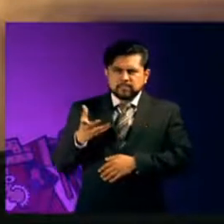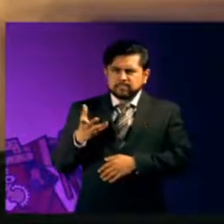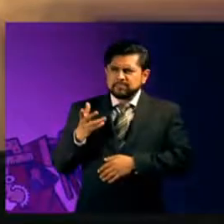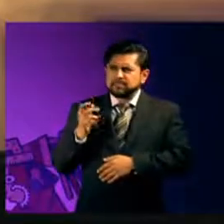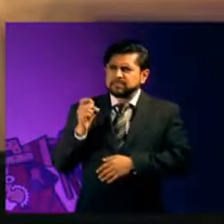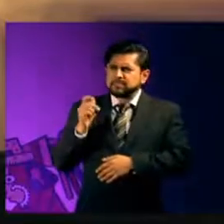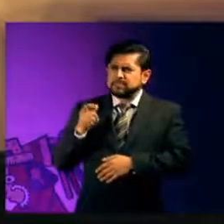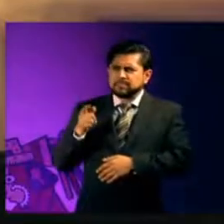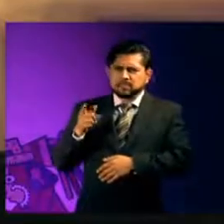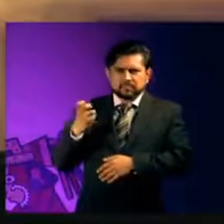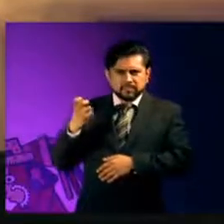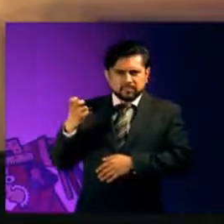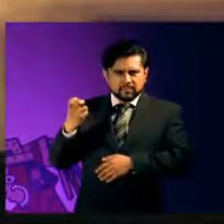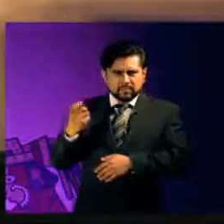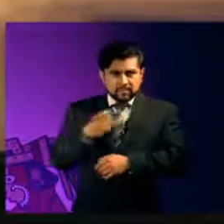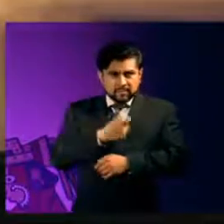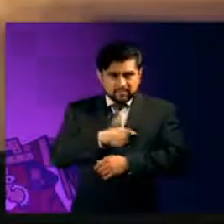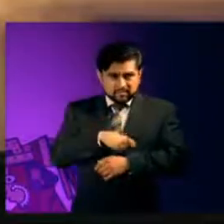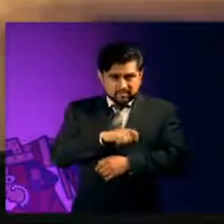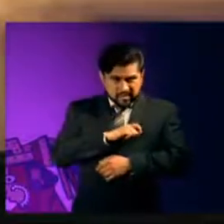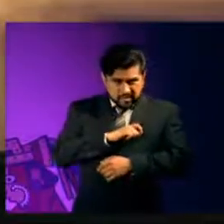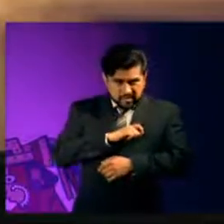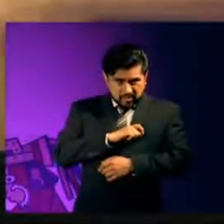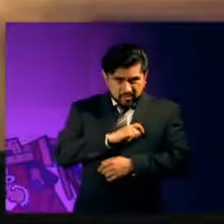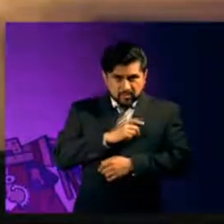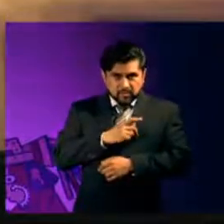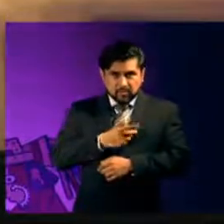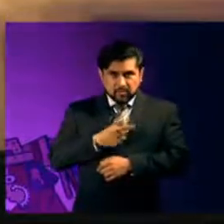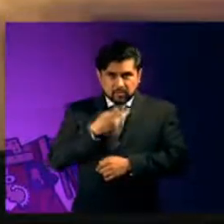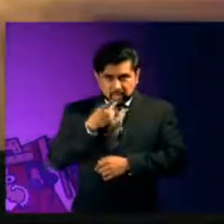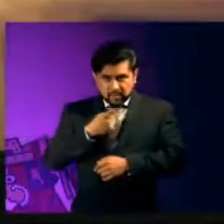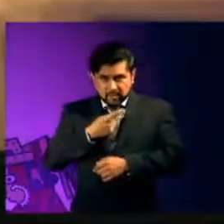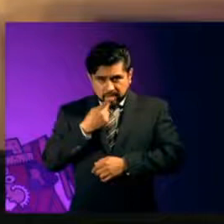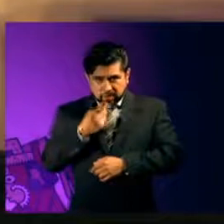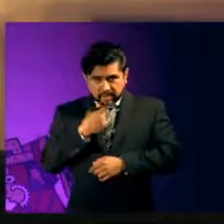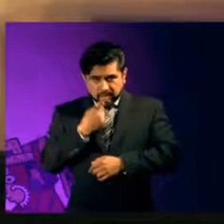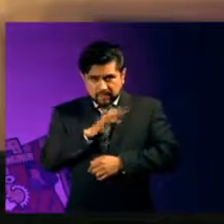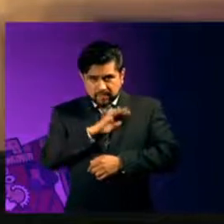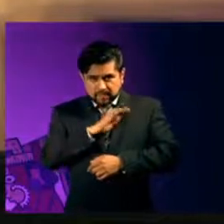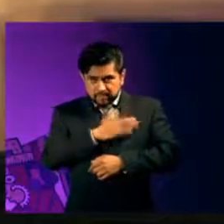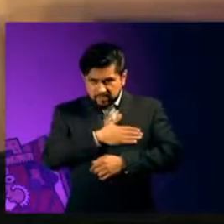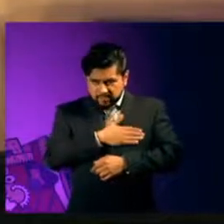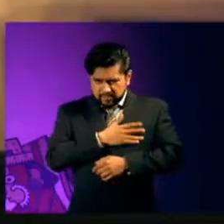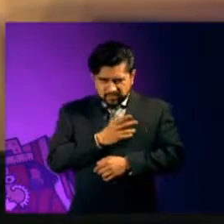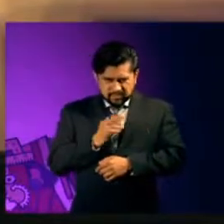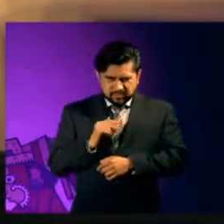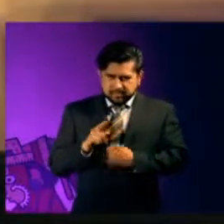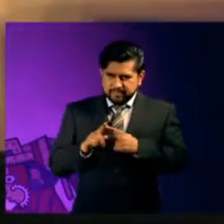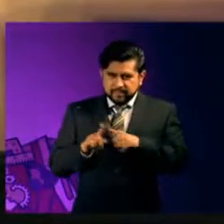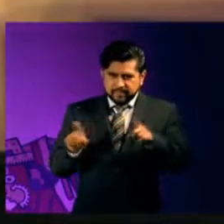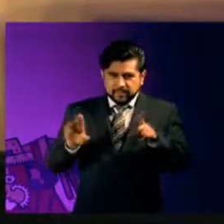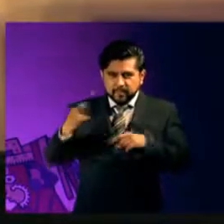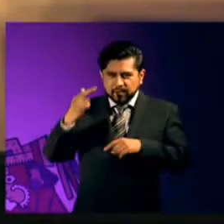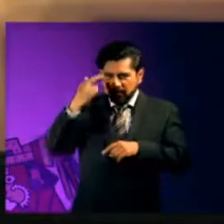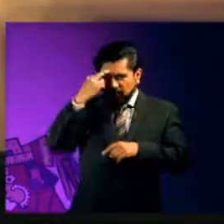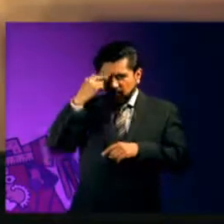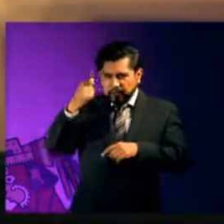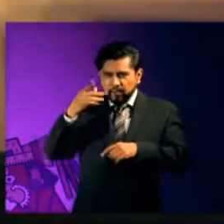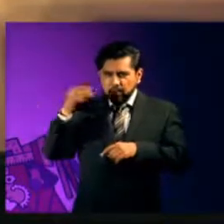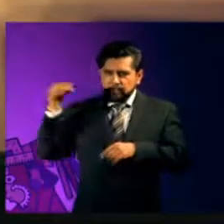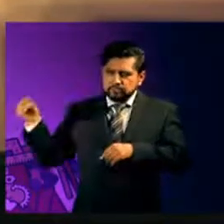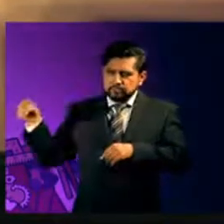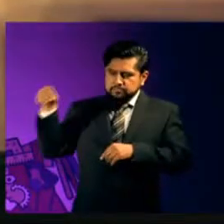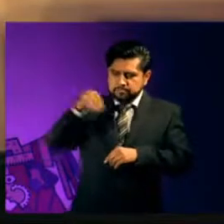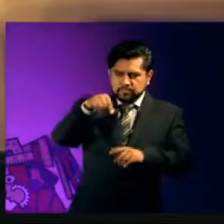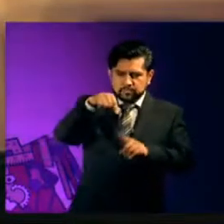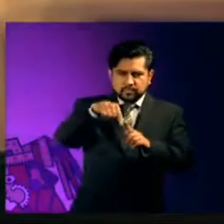ni siquiera en españoles que hablar en español ya no se acuerdan cuando nos pusieron al colon